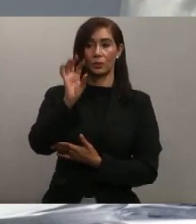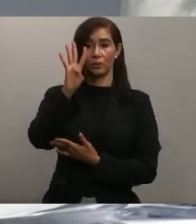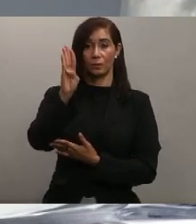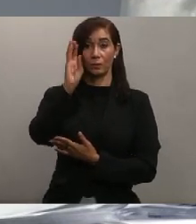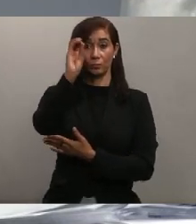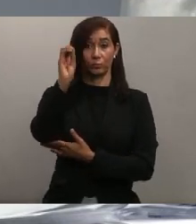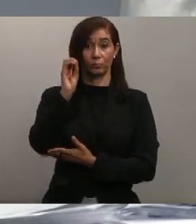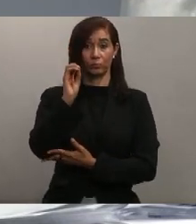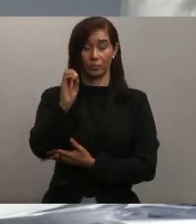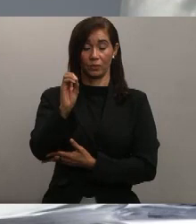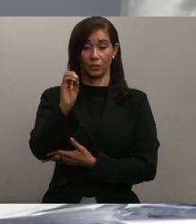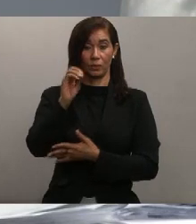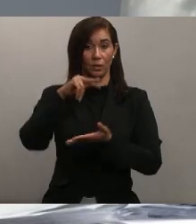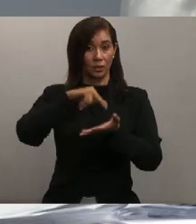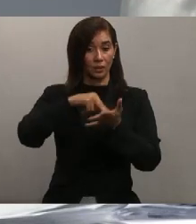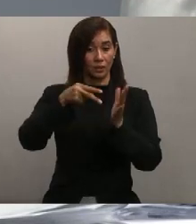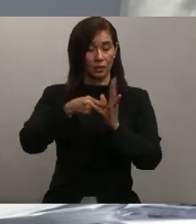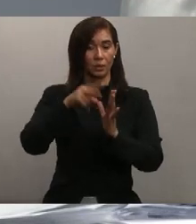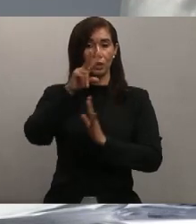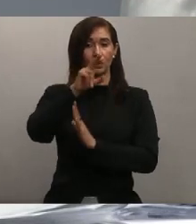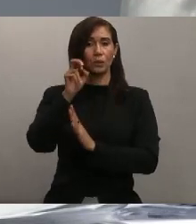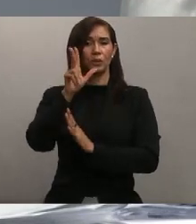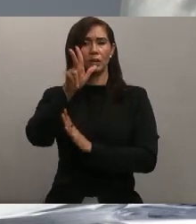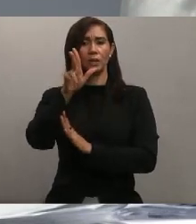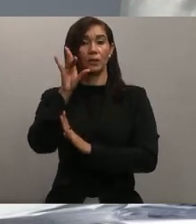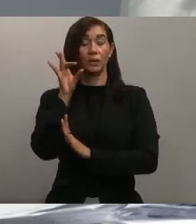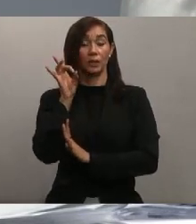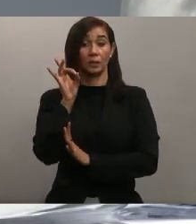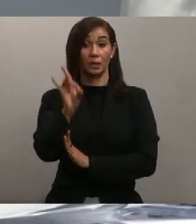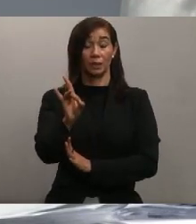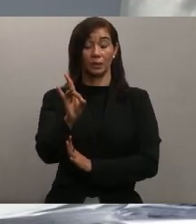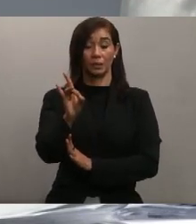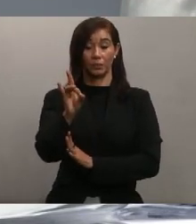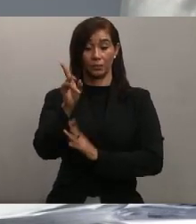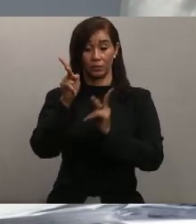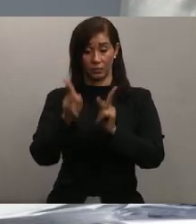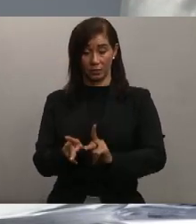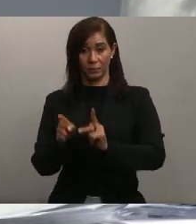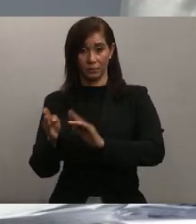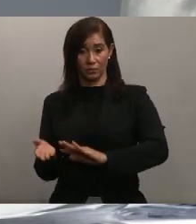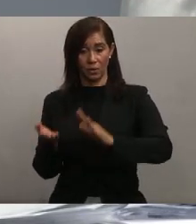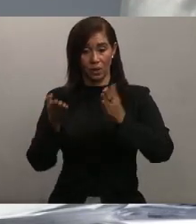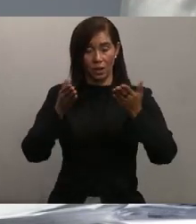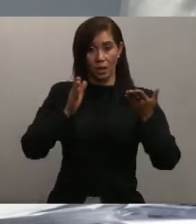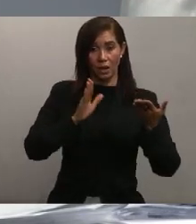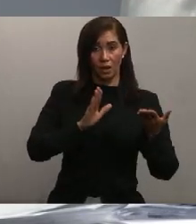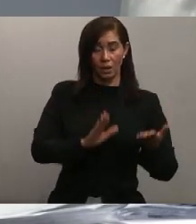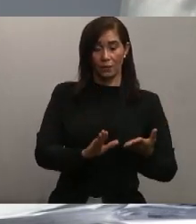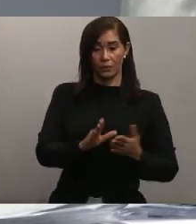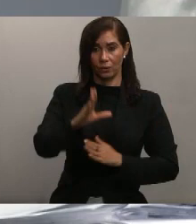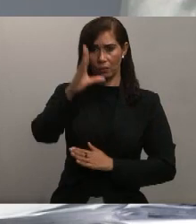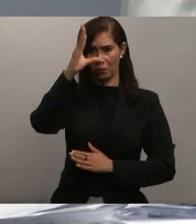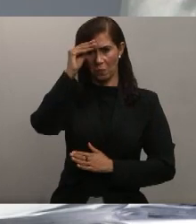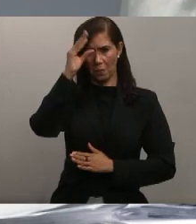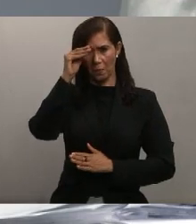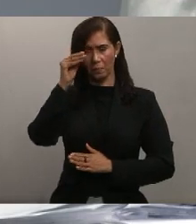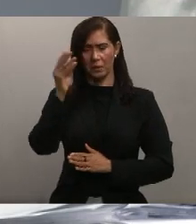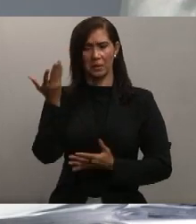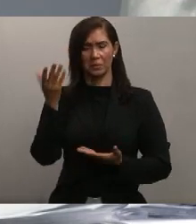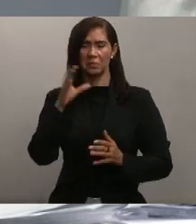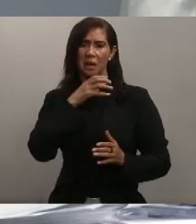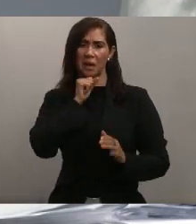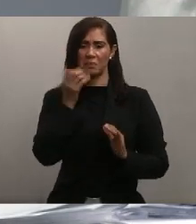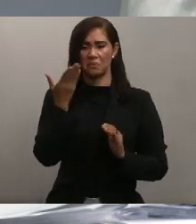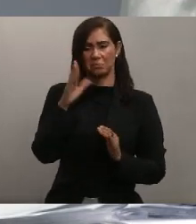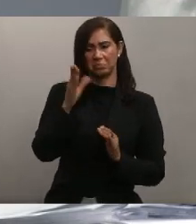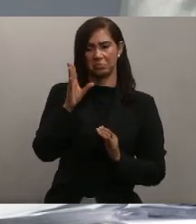76.04%, es decir, 238 de los fallecidos, corresponden a hombres en edades promedio